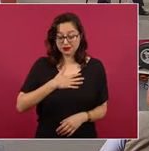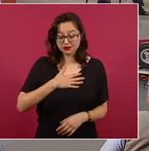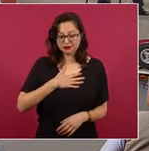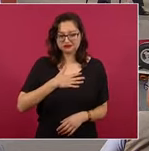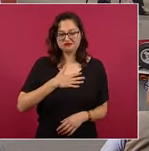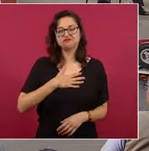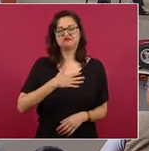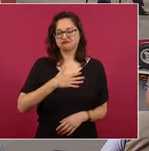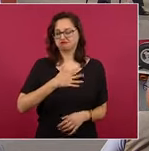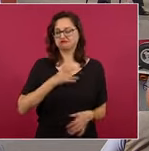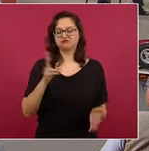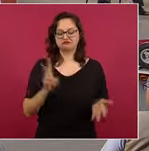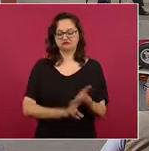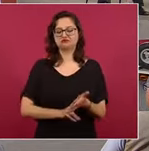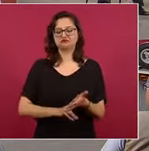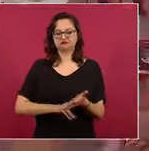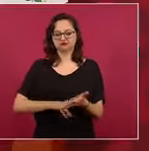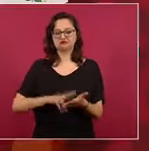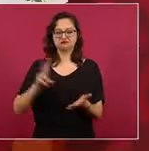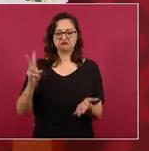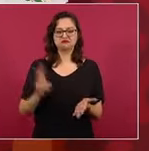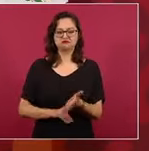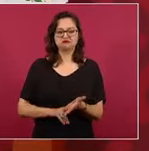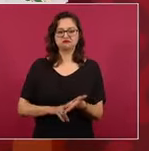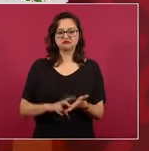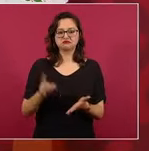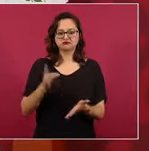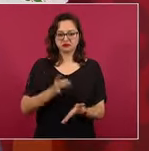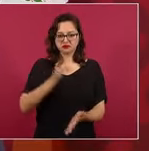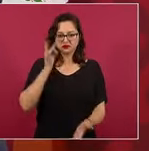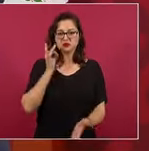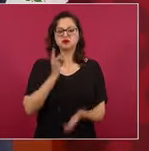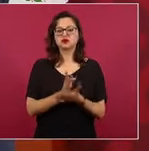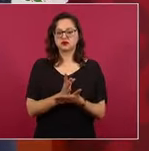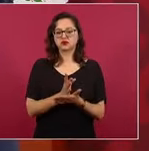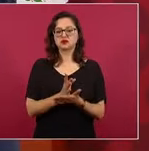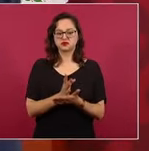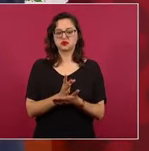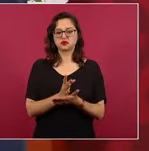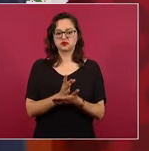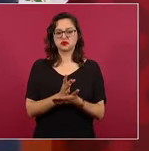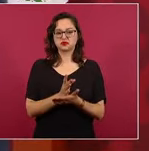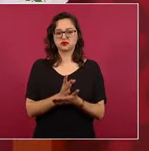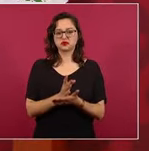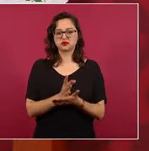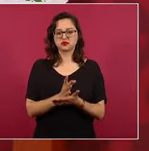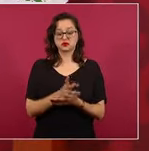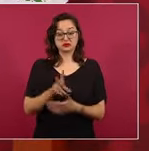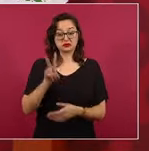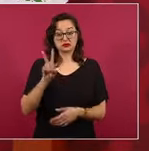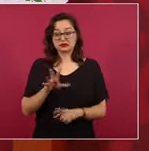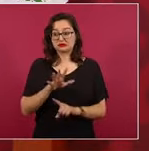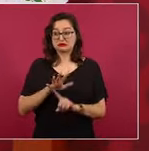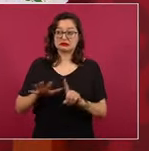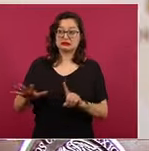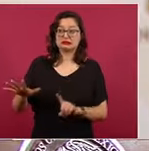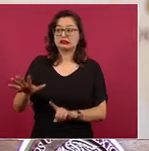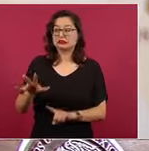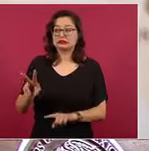que puede endulzar el cáliz, porque es muy amargo.